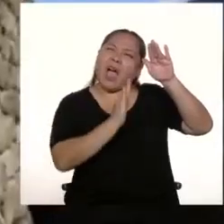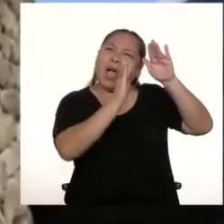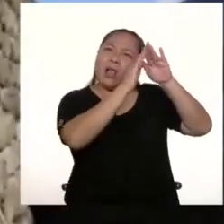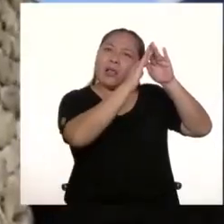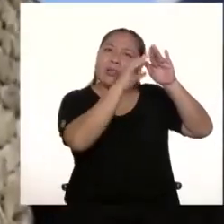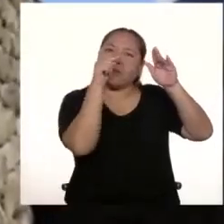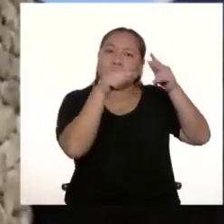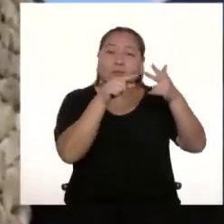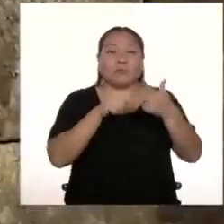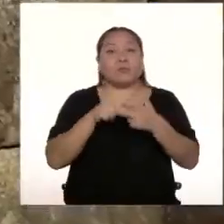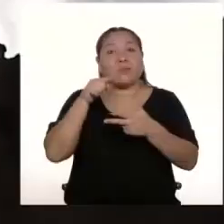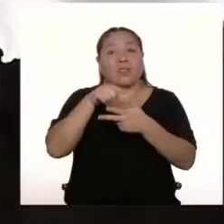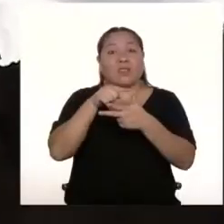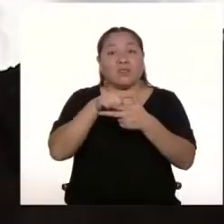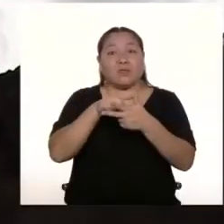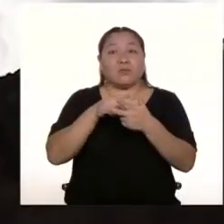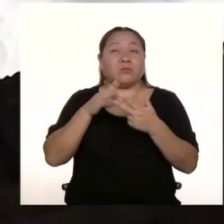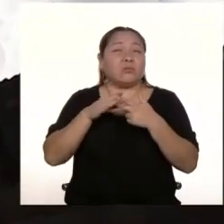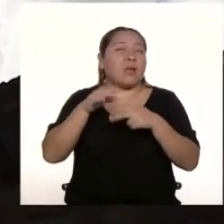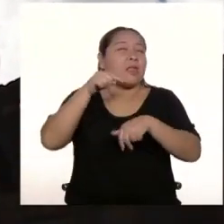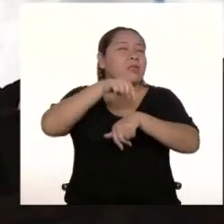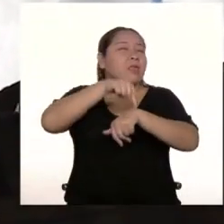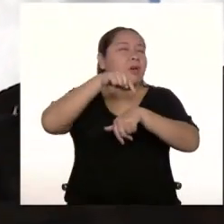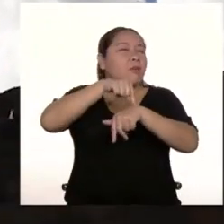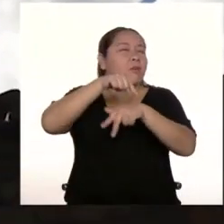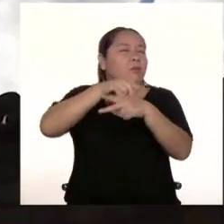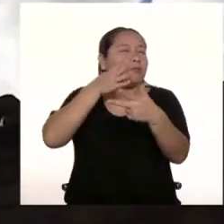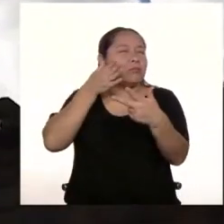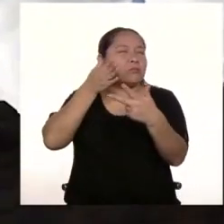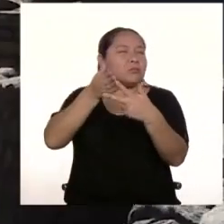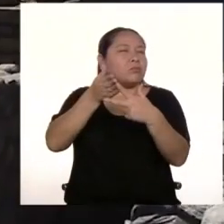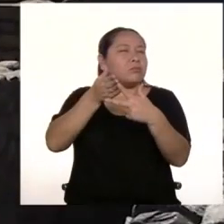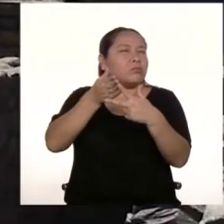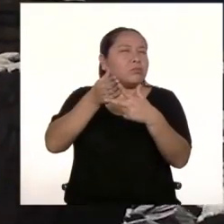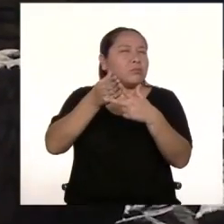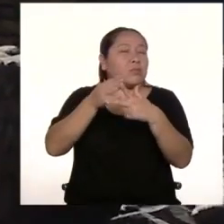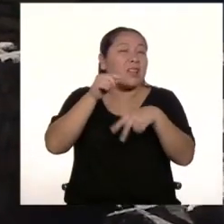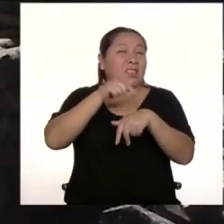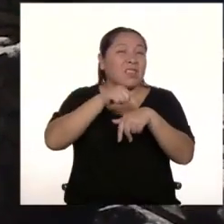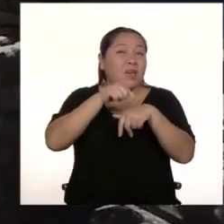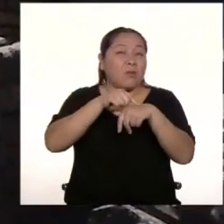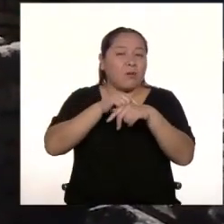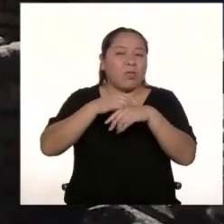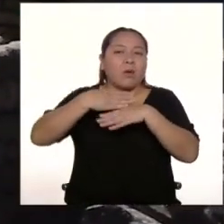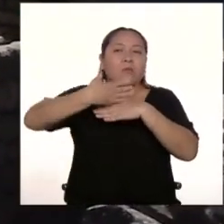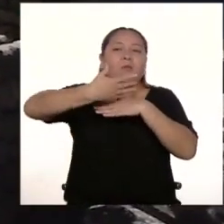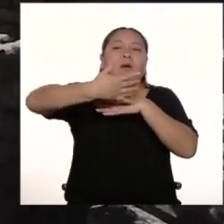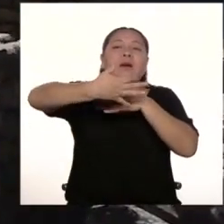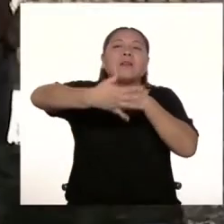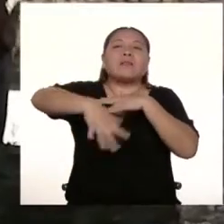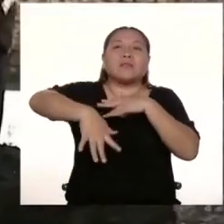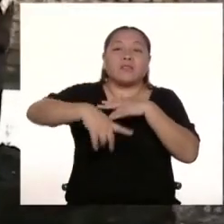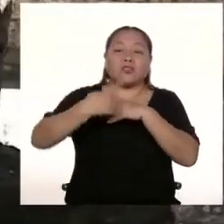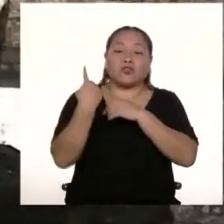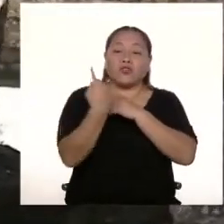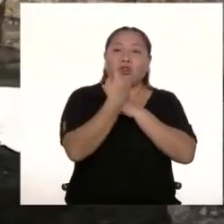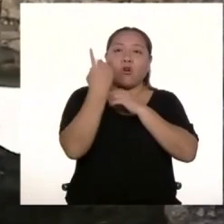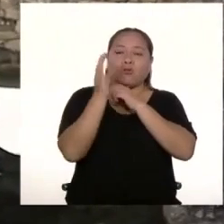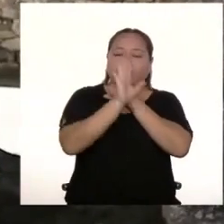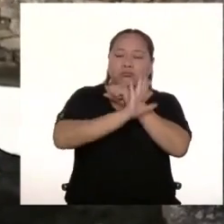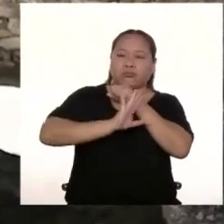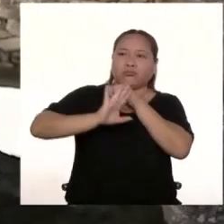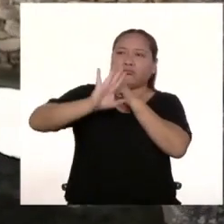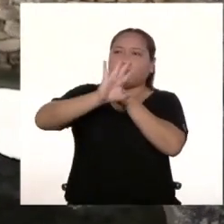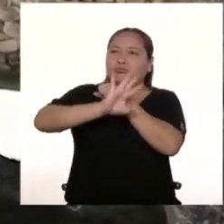Un desafío lanzado contra el tiempo, cuando la magnífica estructura tuvo que enfrentar ella sola las inclemencias del clima y de los